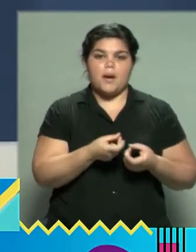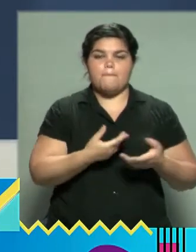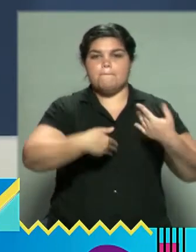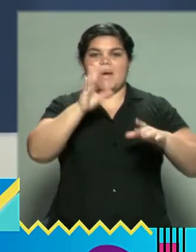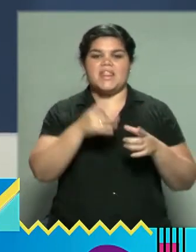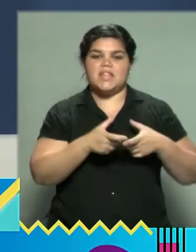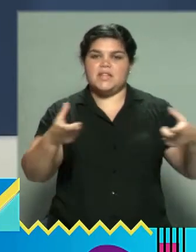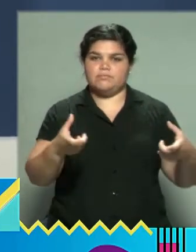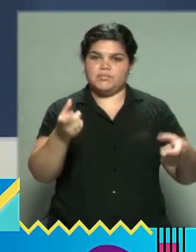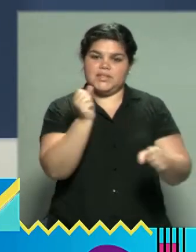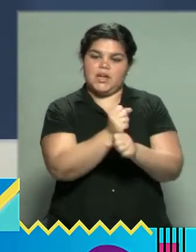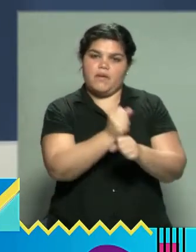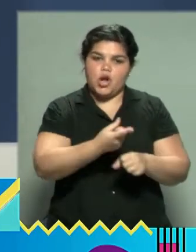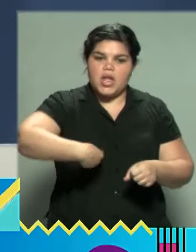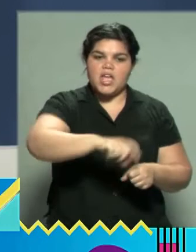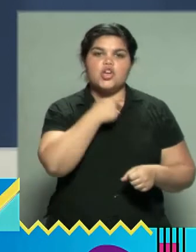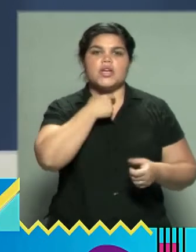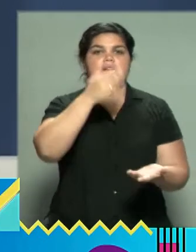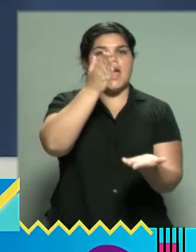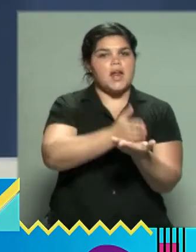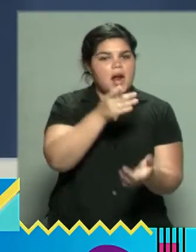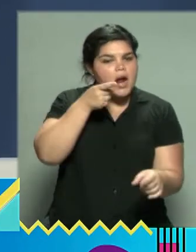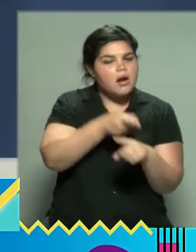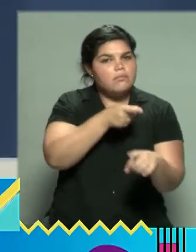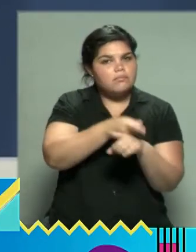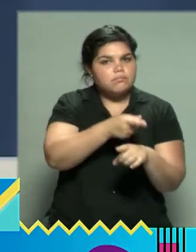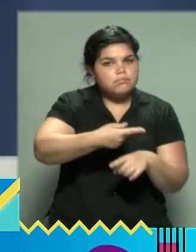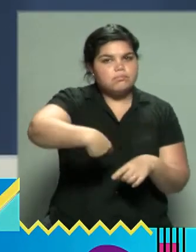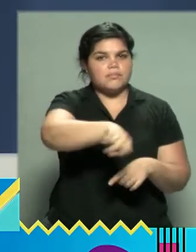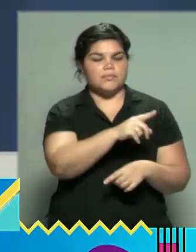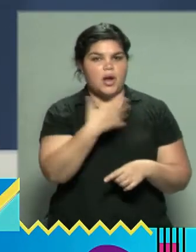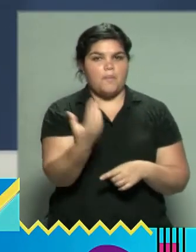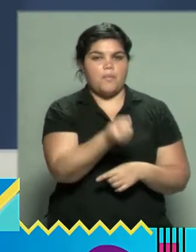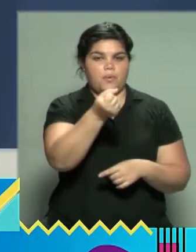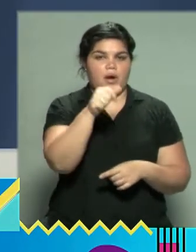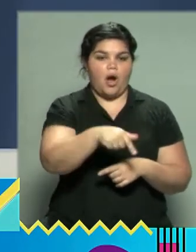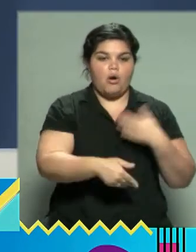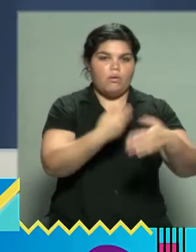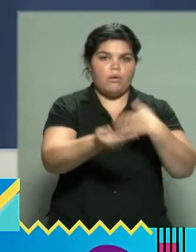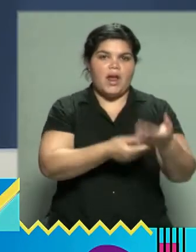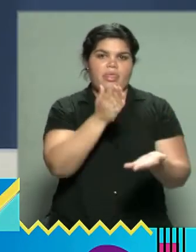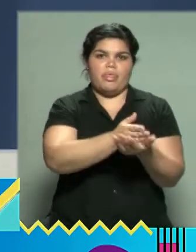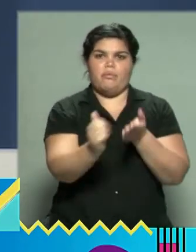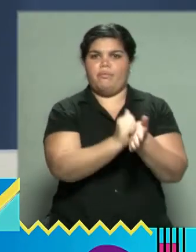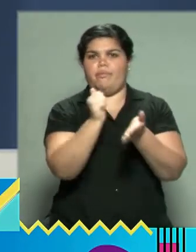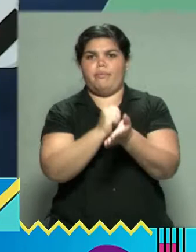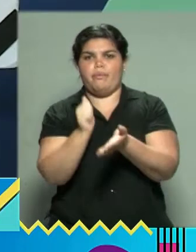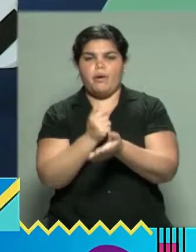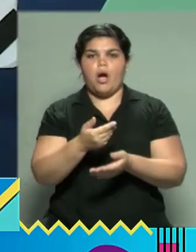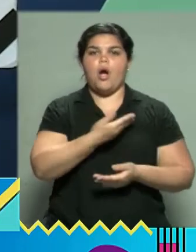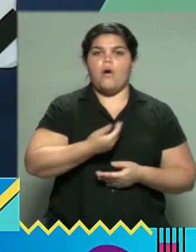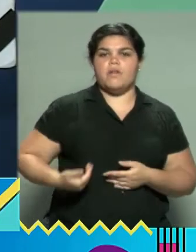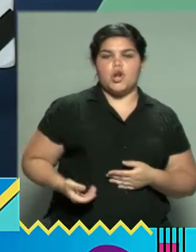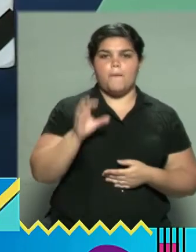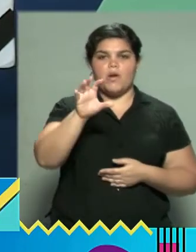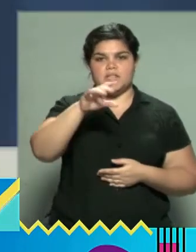mayoría del pueblo trabajador que busca sus reclamos y en sus reclamos busca sus derechos que hoy en día están siendo cercenados tanto por el gobierno provincial como por el gobierno